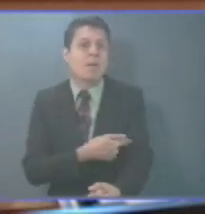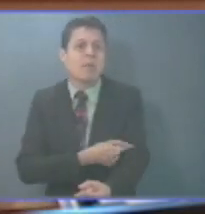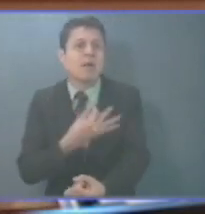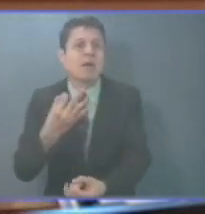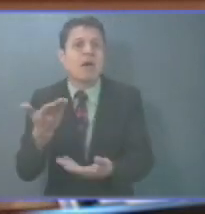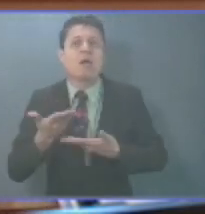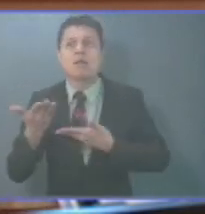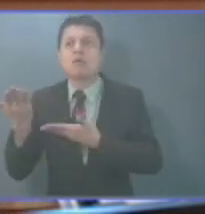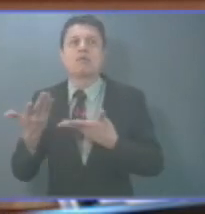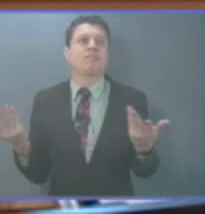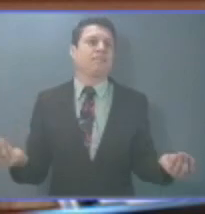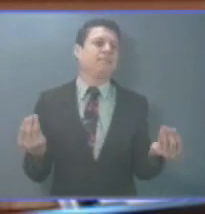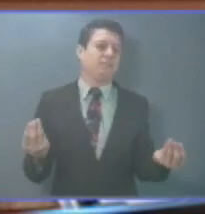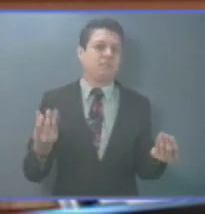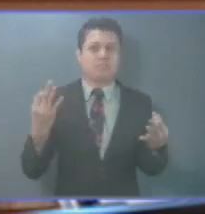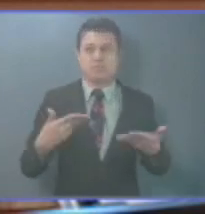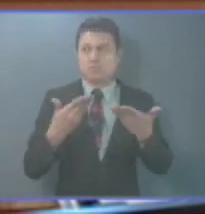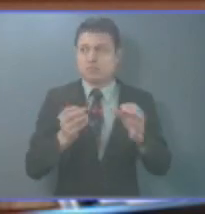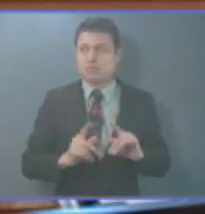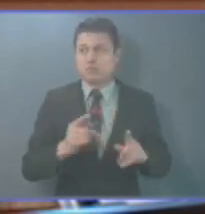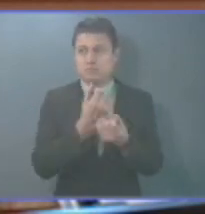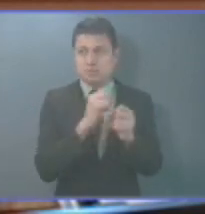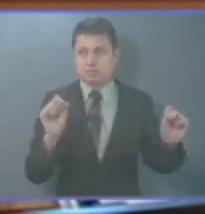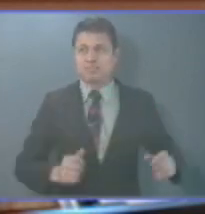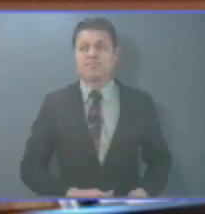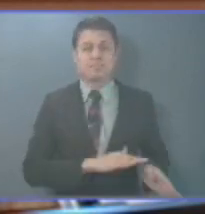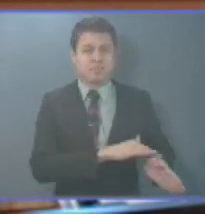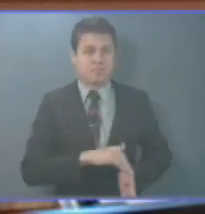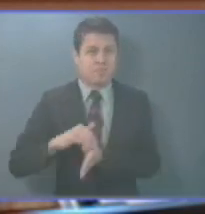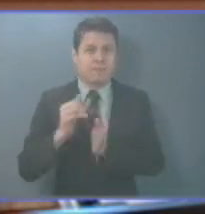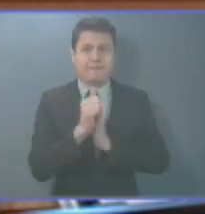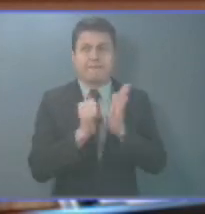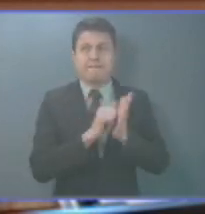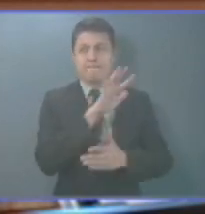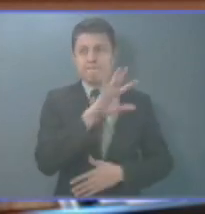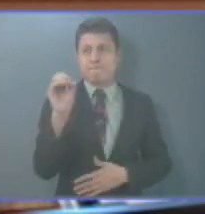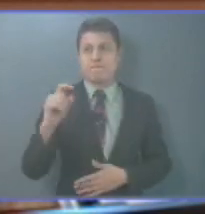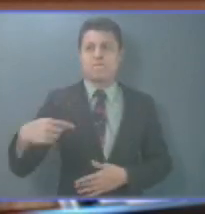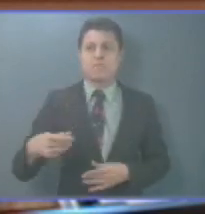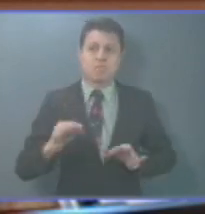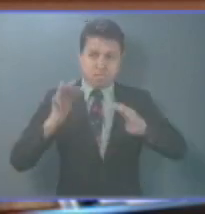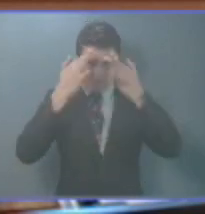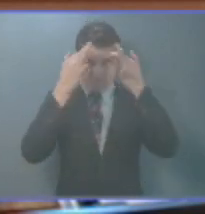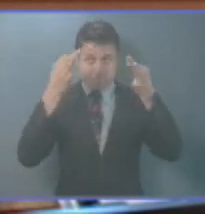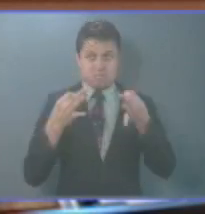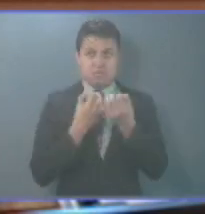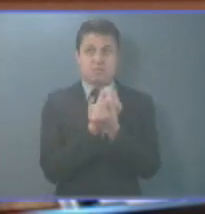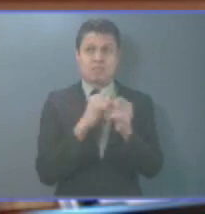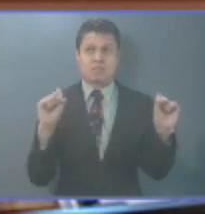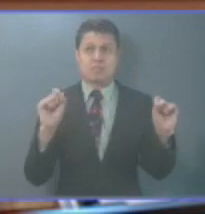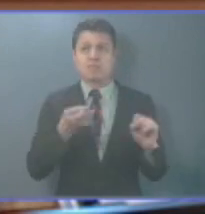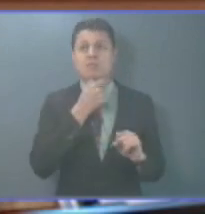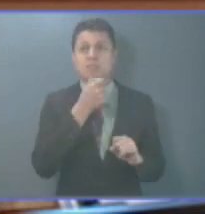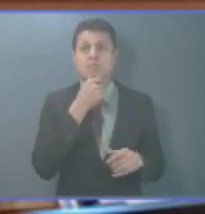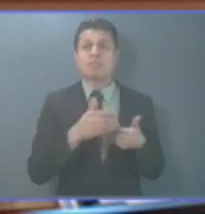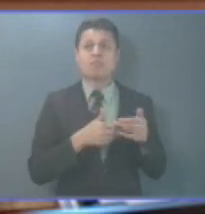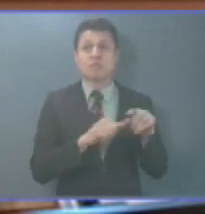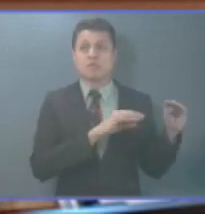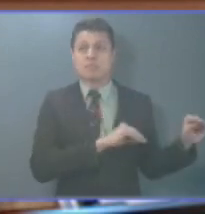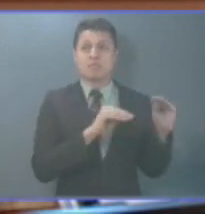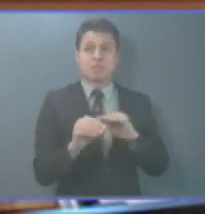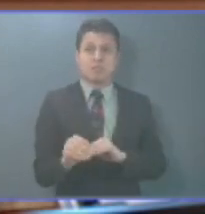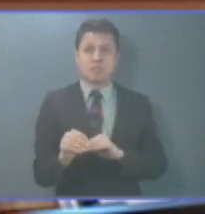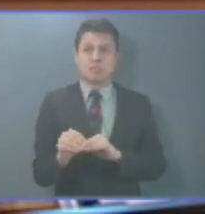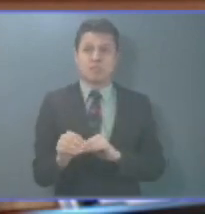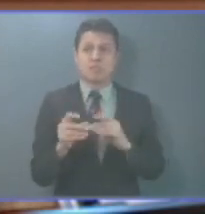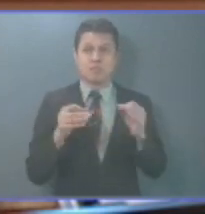en el ámbito de la salud, artículo 50. Cuando el consentimiento libre e informado se refiera a procedimientos relacionados